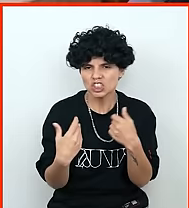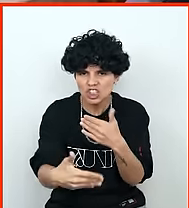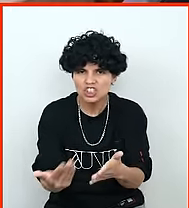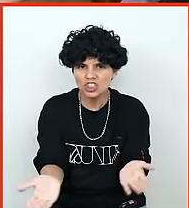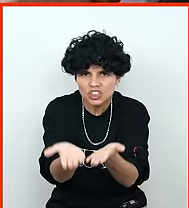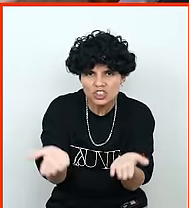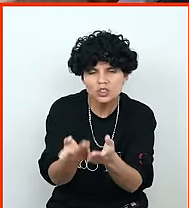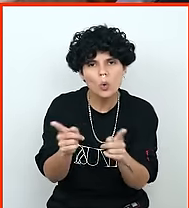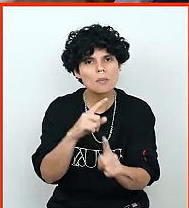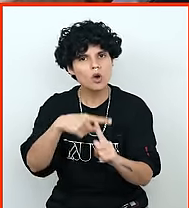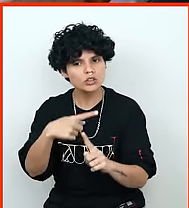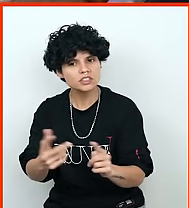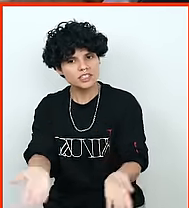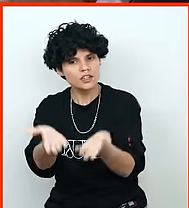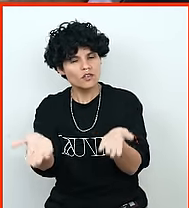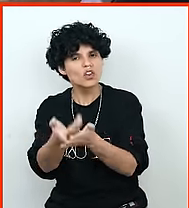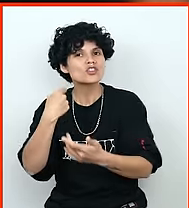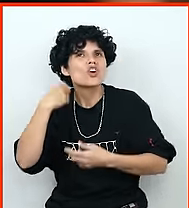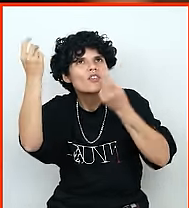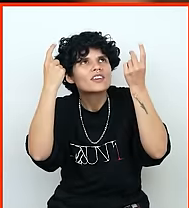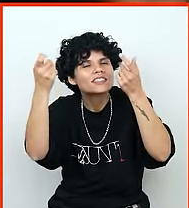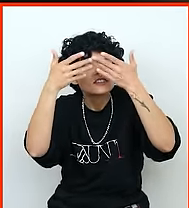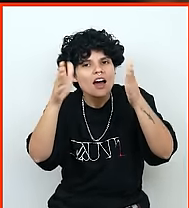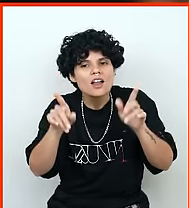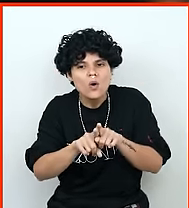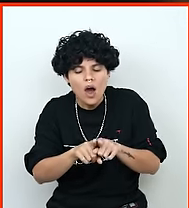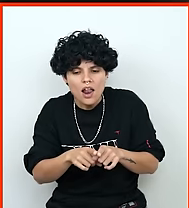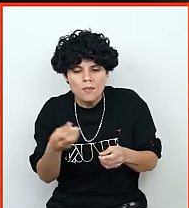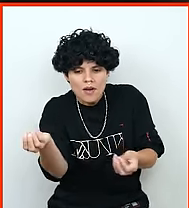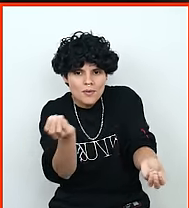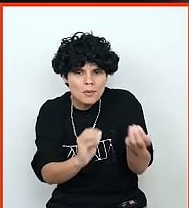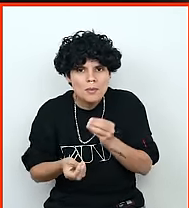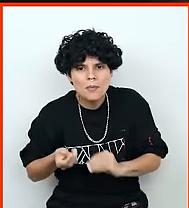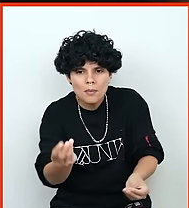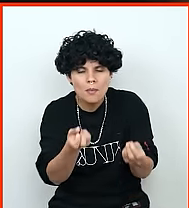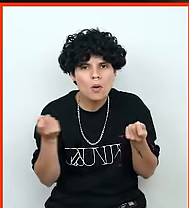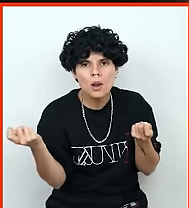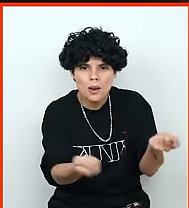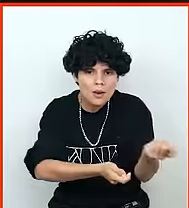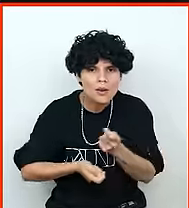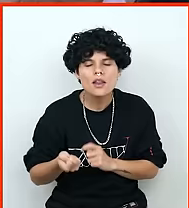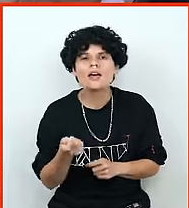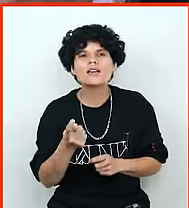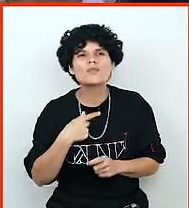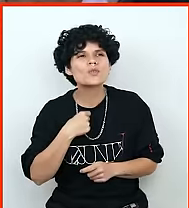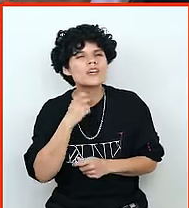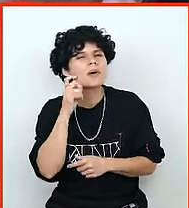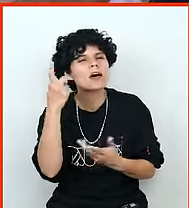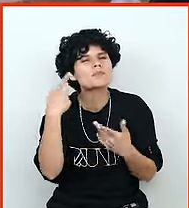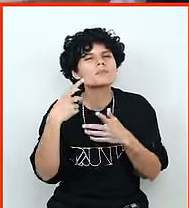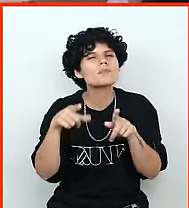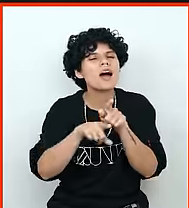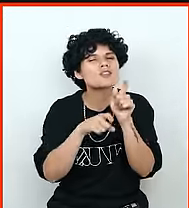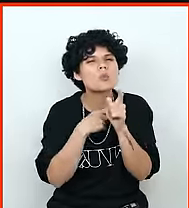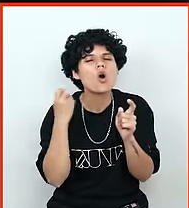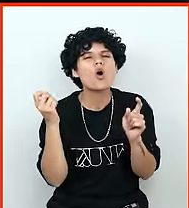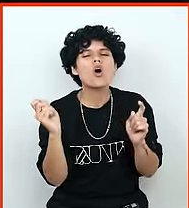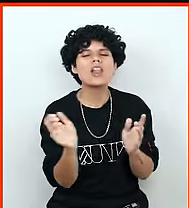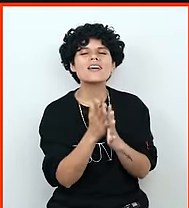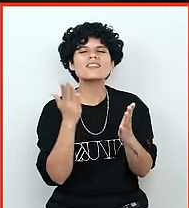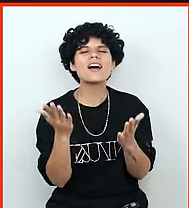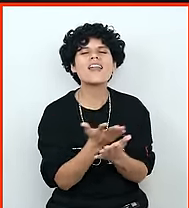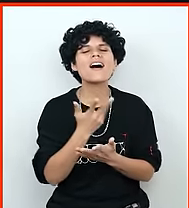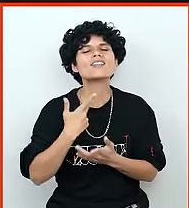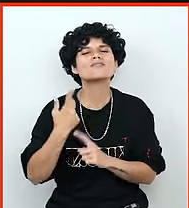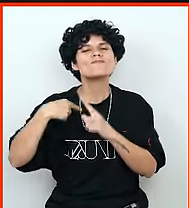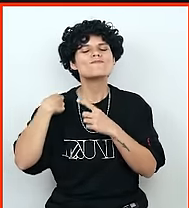sigue haciéndolo así, ¿cachai? Entonces como que yo, mi bola del freestyle era como siempre tratando de llevarlo a un sentido literario dentro del